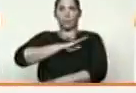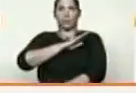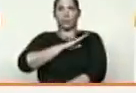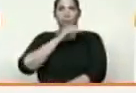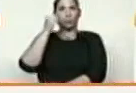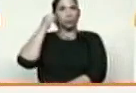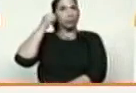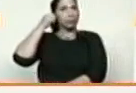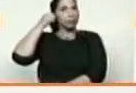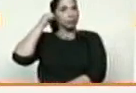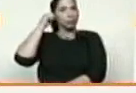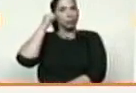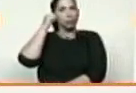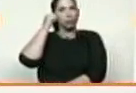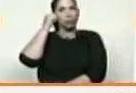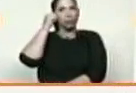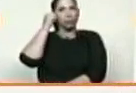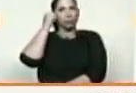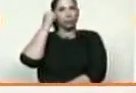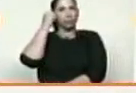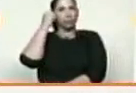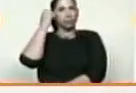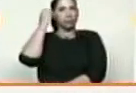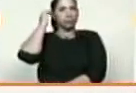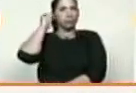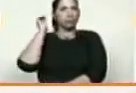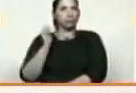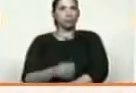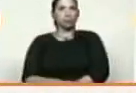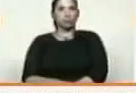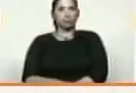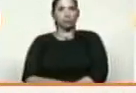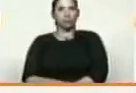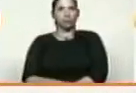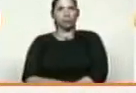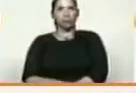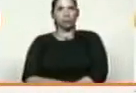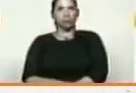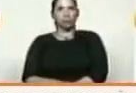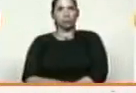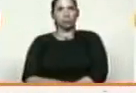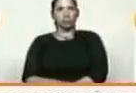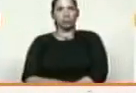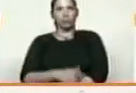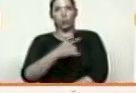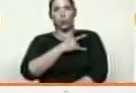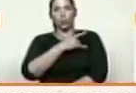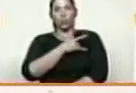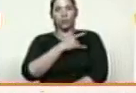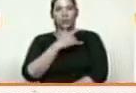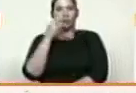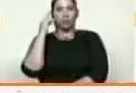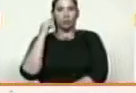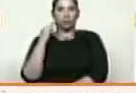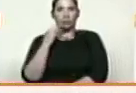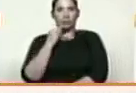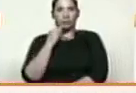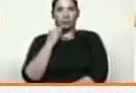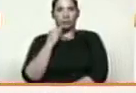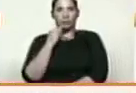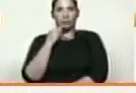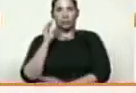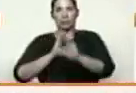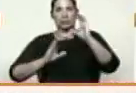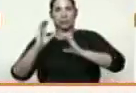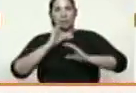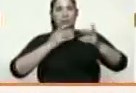Cuando los vi yo dije, caramba, profesor en la Universidad Simón Bolívar, en el posgrado de Ciencias